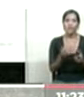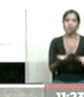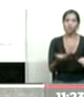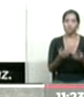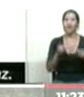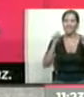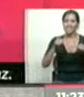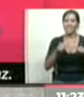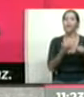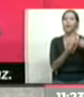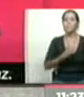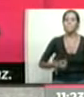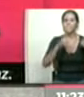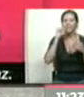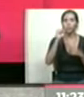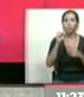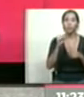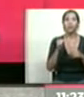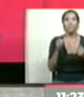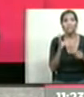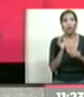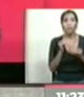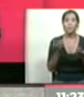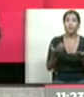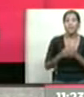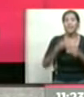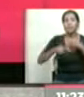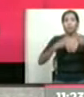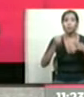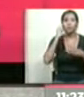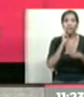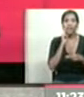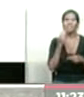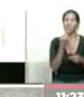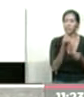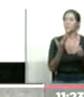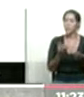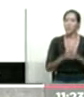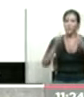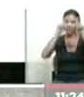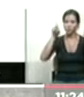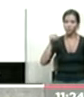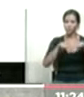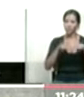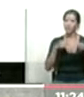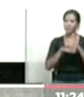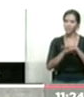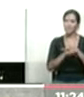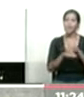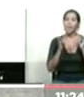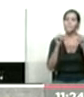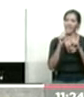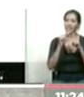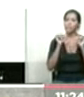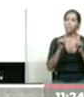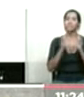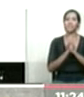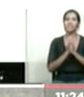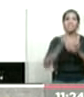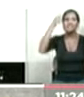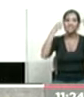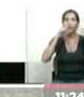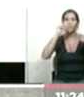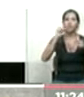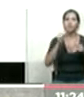Nicolás Maduro. Y si vamos a dictar cátedra de paz, la revolución bolivariana tiene un muy buen currículo. En palabras del mismo Santos, Chávez y Maduro